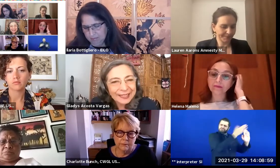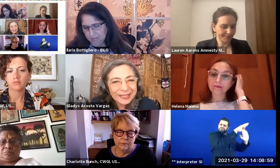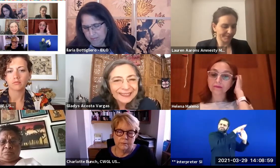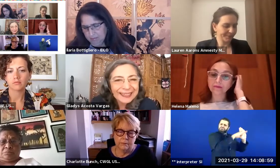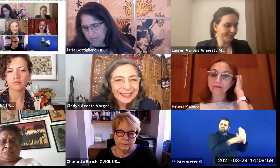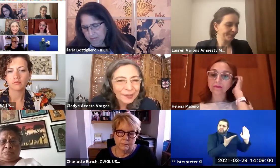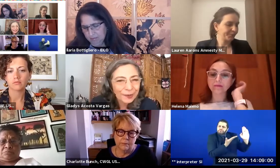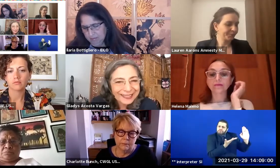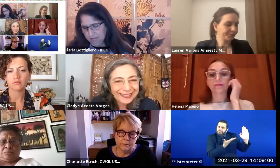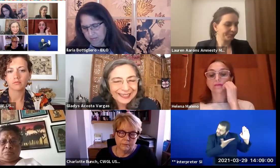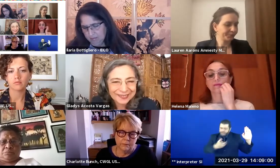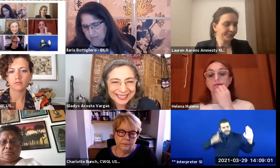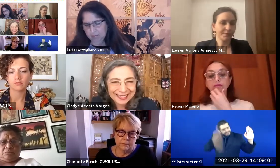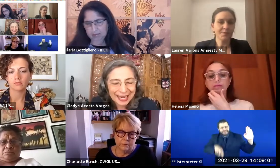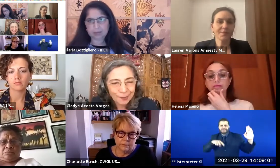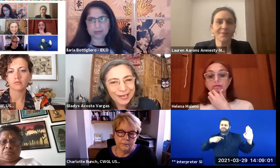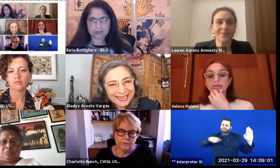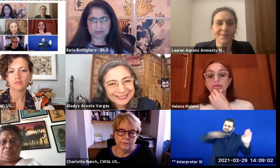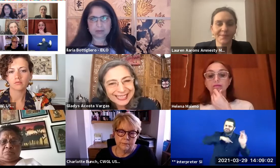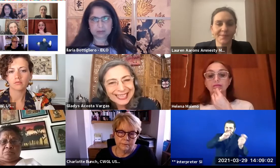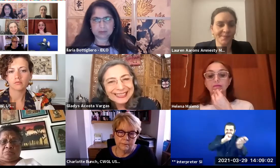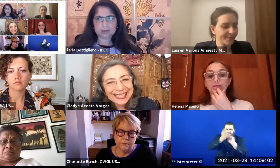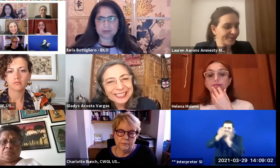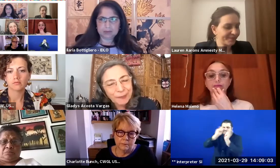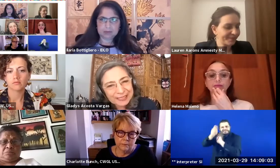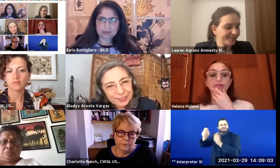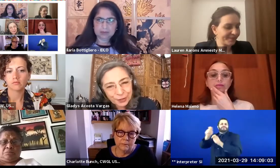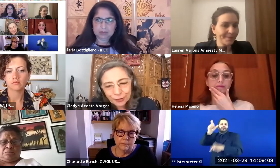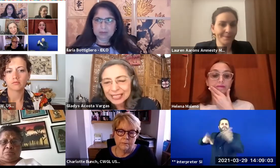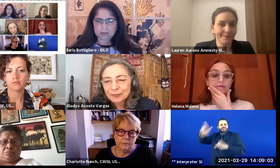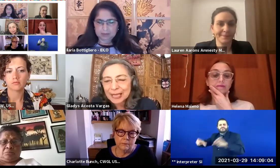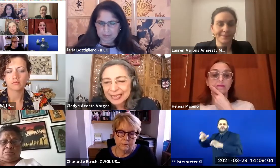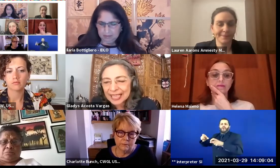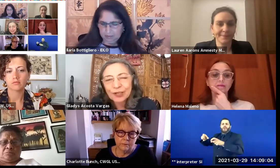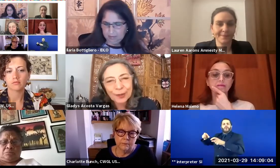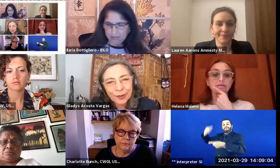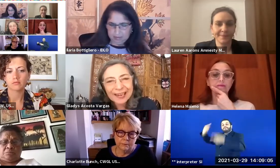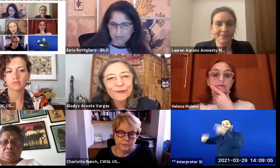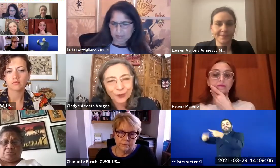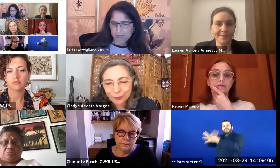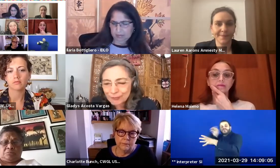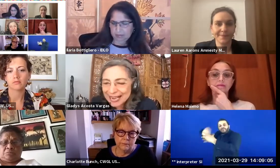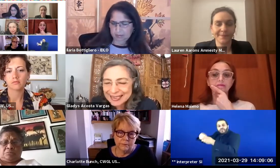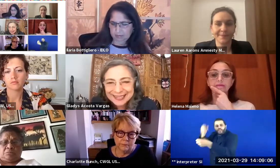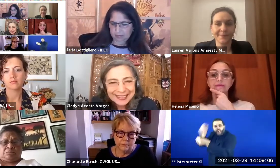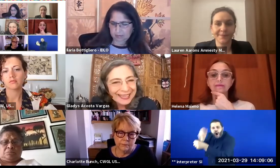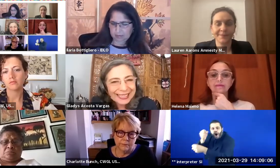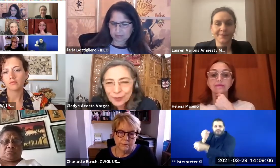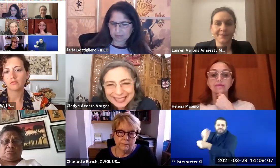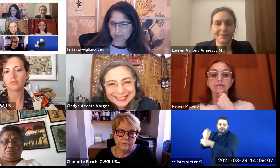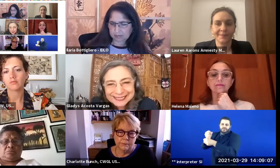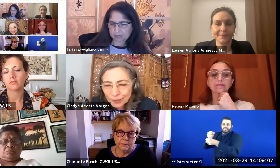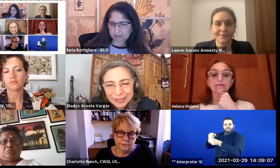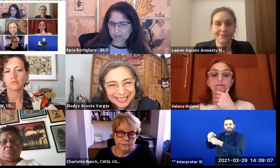Y también tienen que haber políticas laborales de expansión del mercado laboral formal.